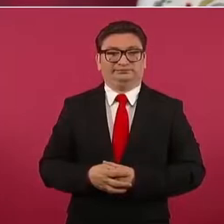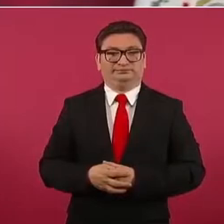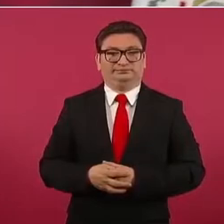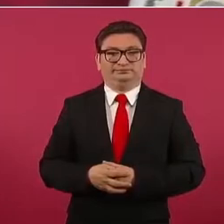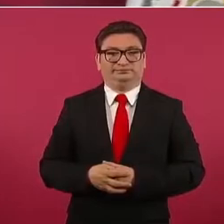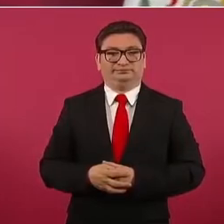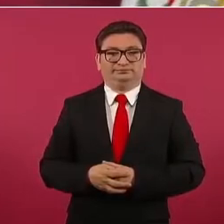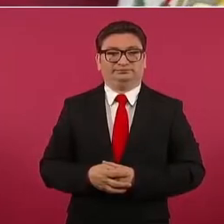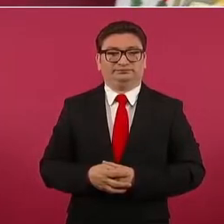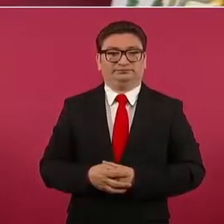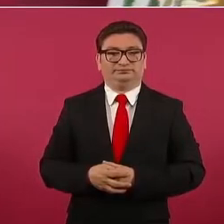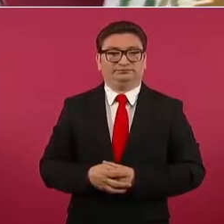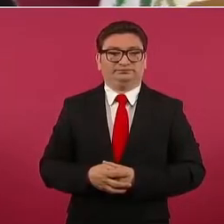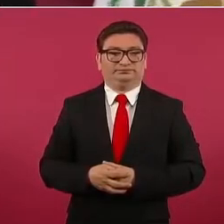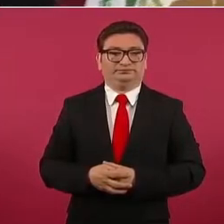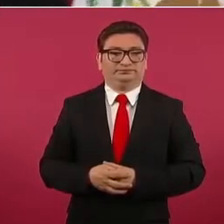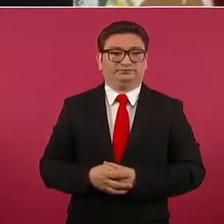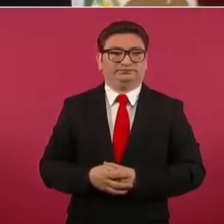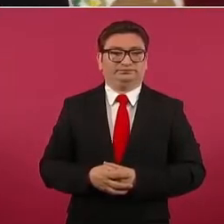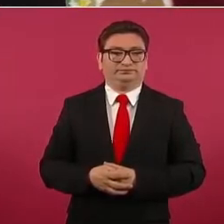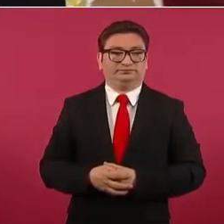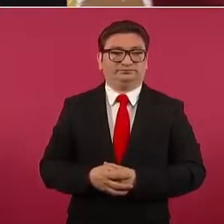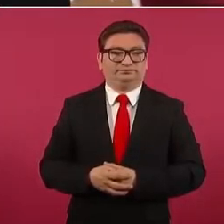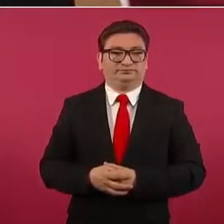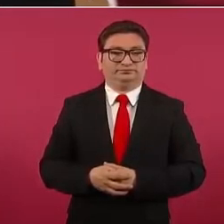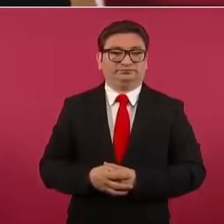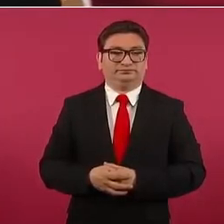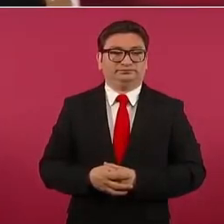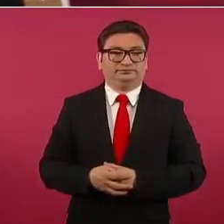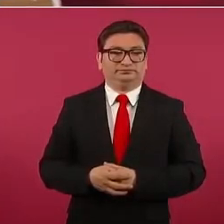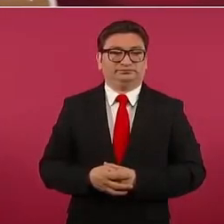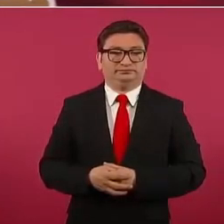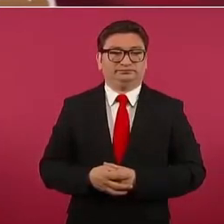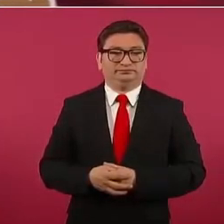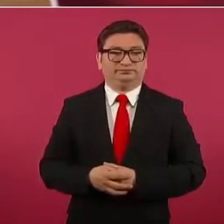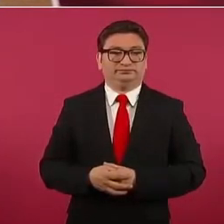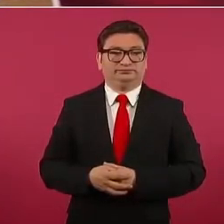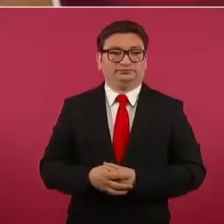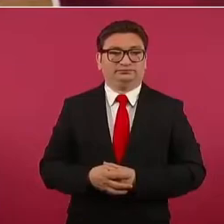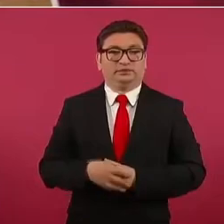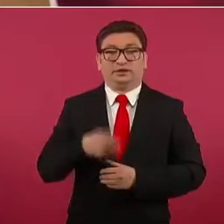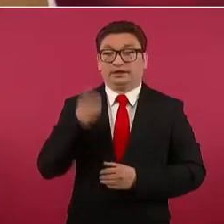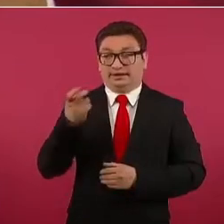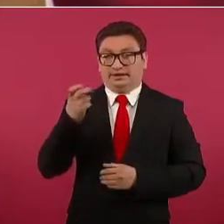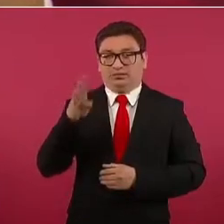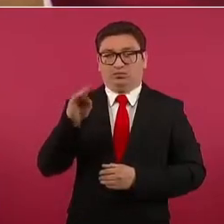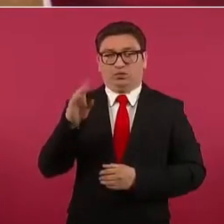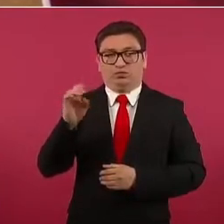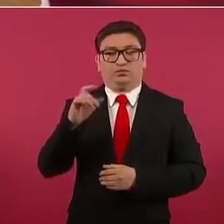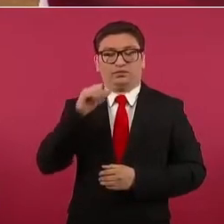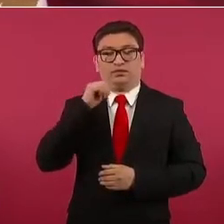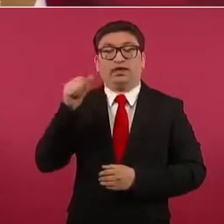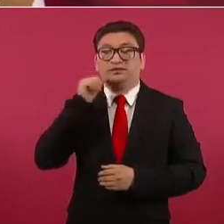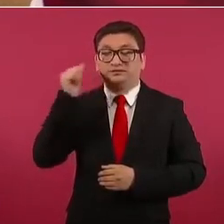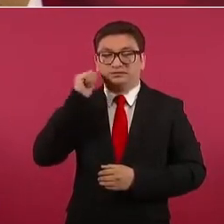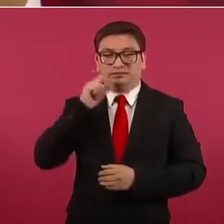ahí está Bob Menéndez, de ayer, en el Reforma.